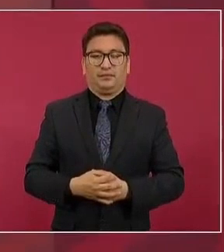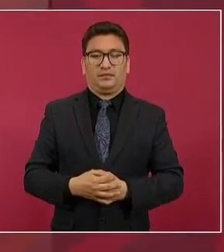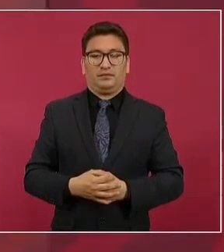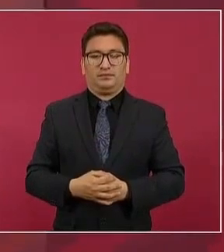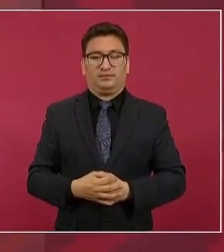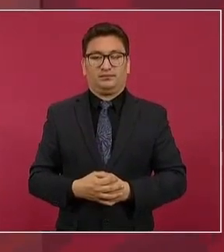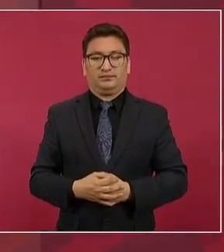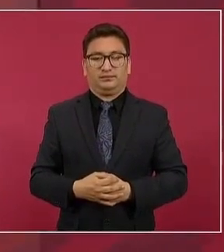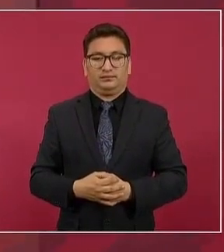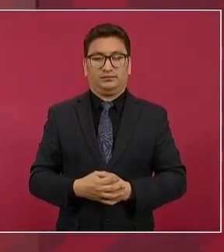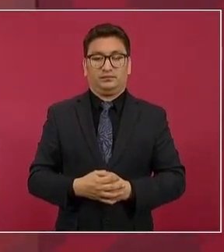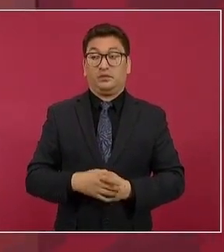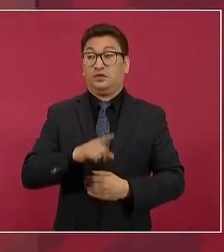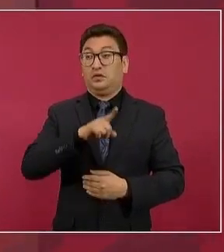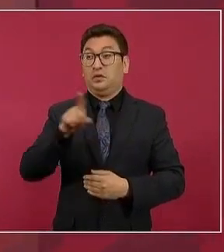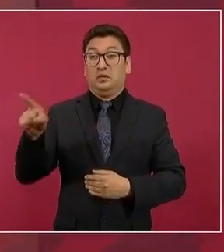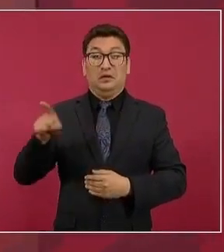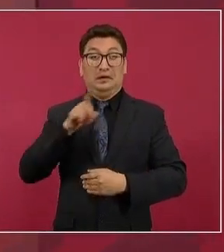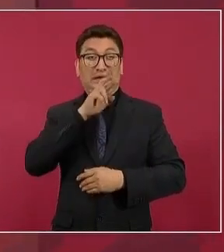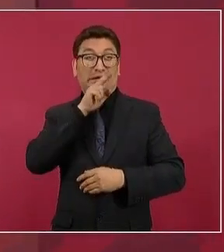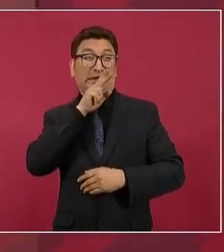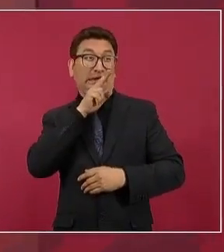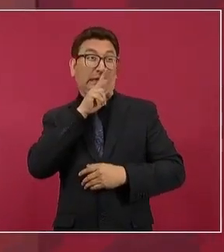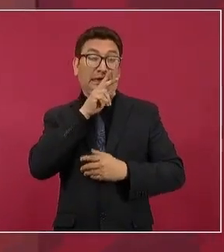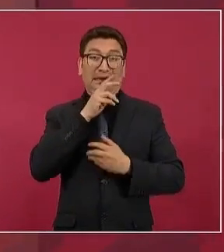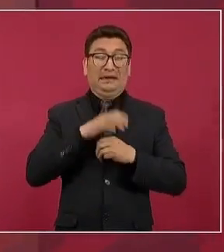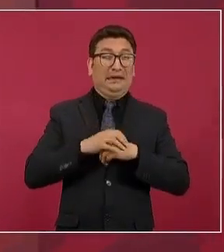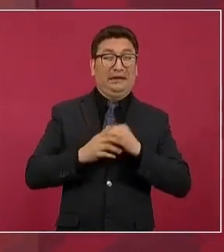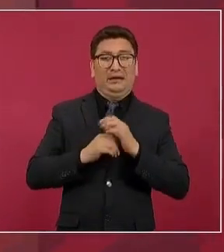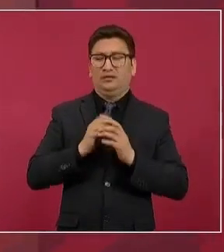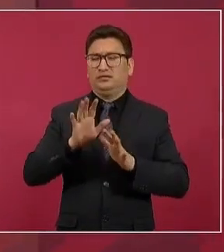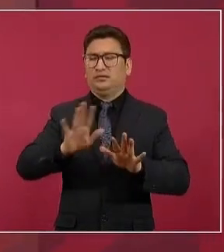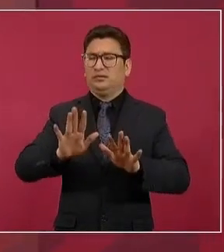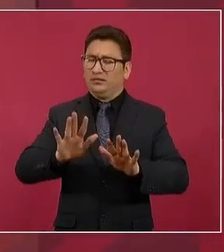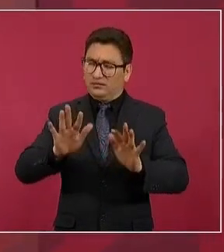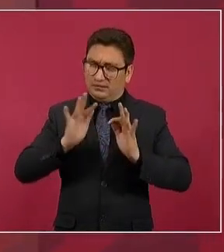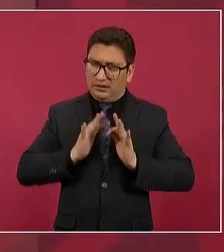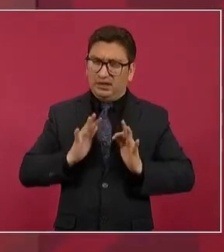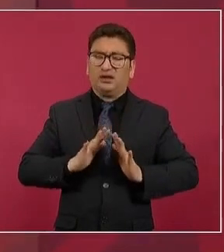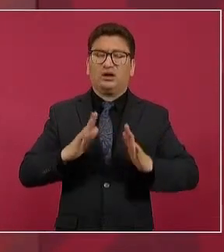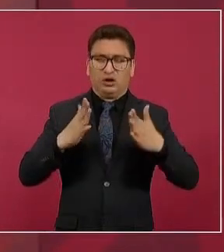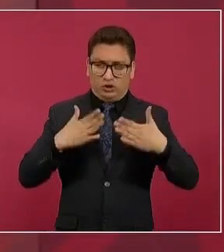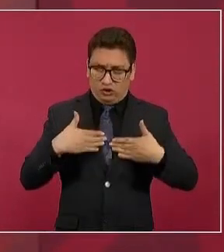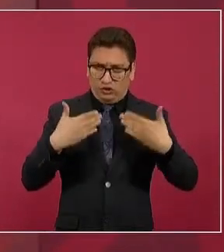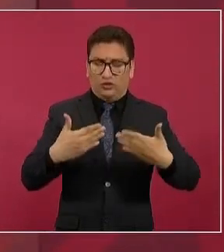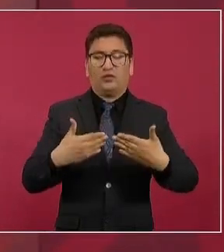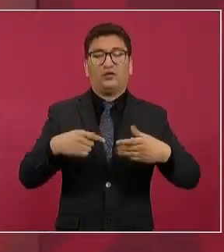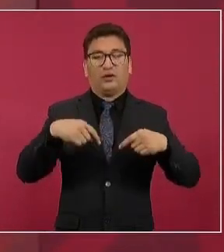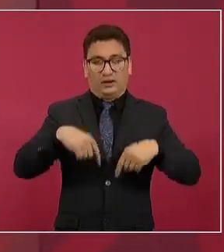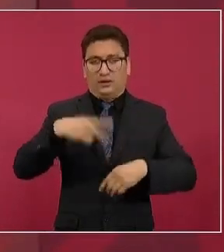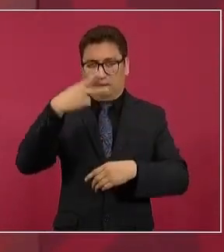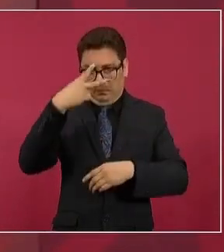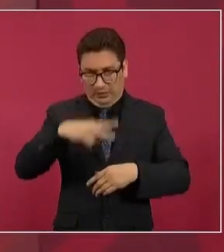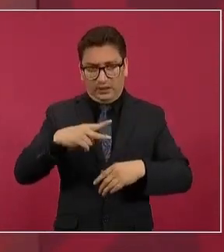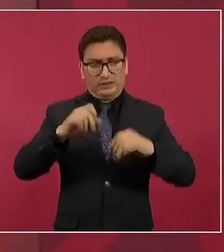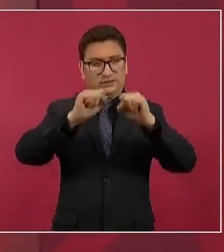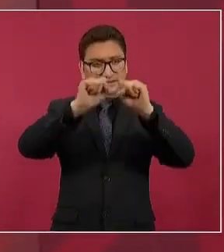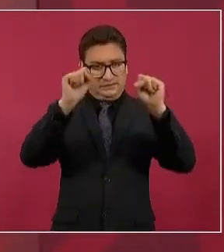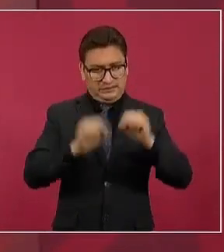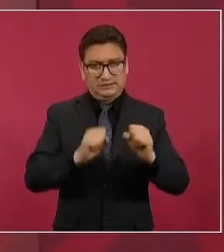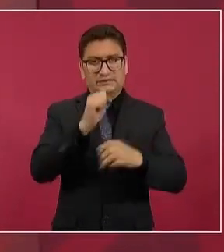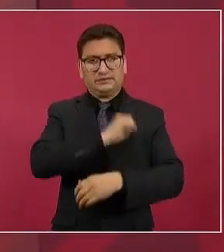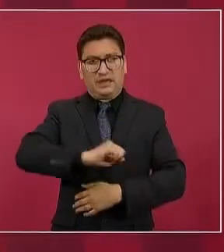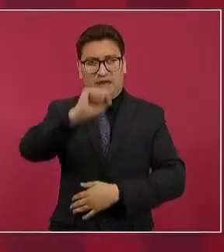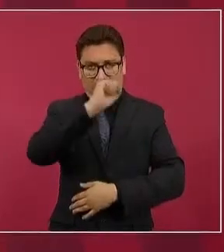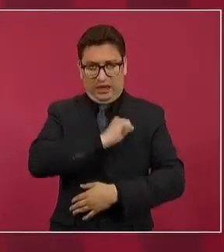los inquieten, que tengan confianza, que va a mejorar el sistema de salud y que ellos van a